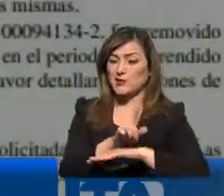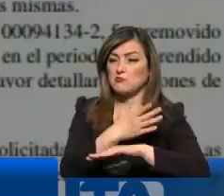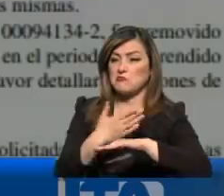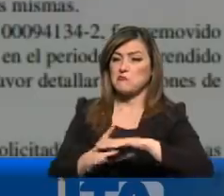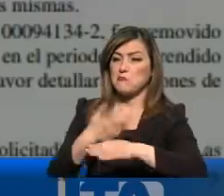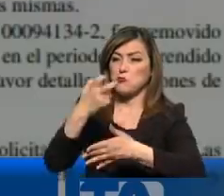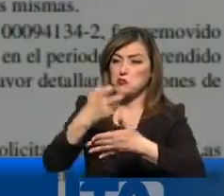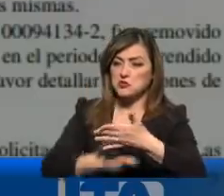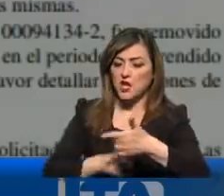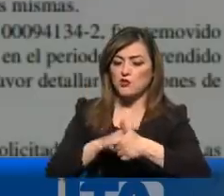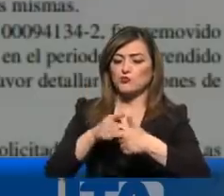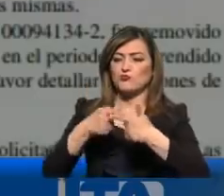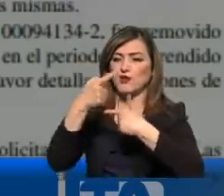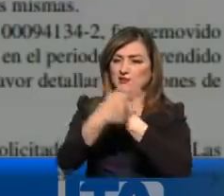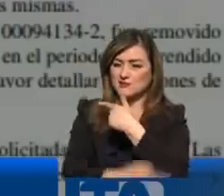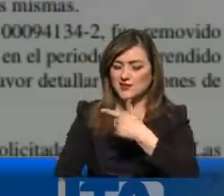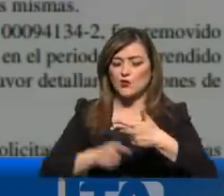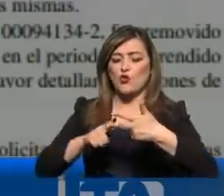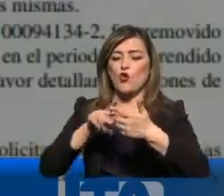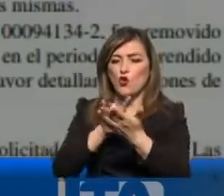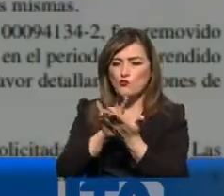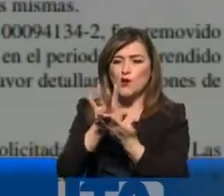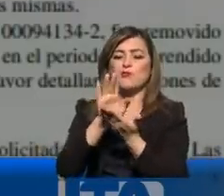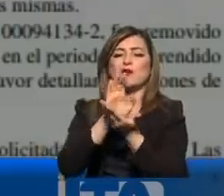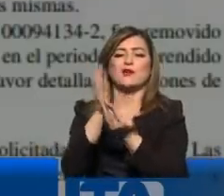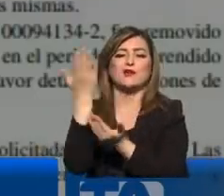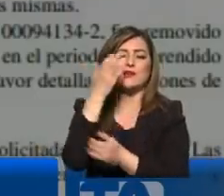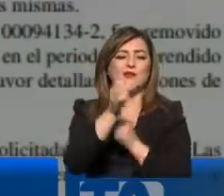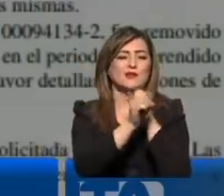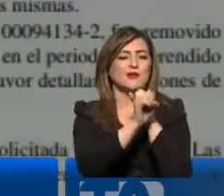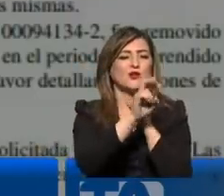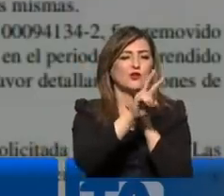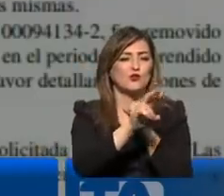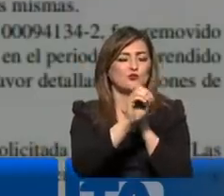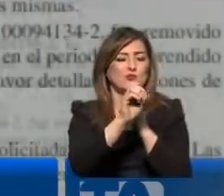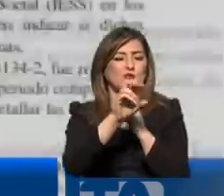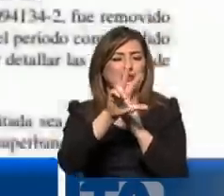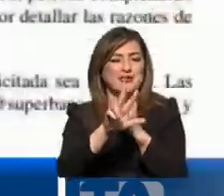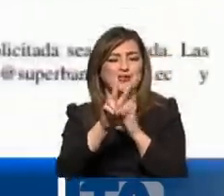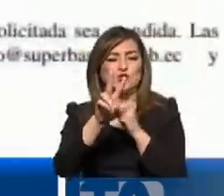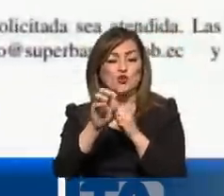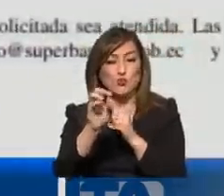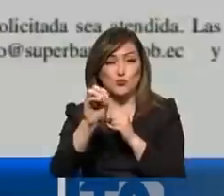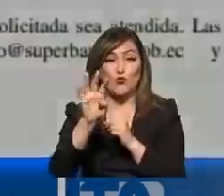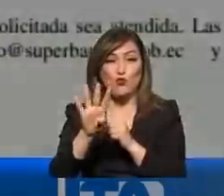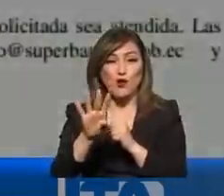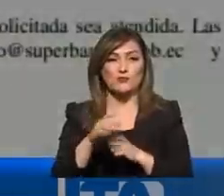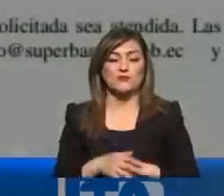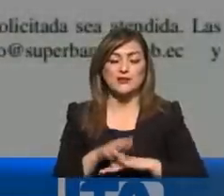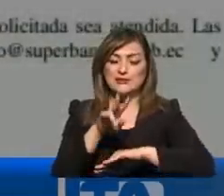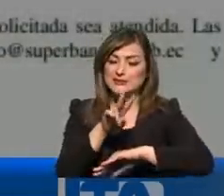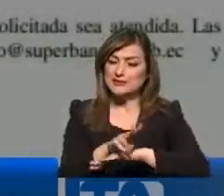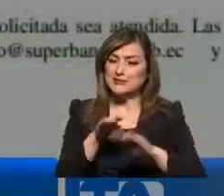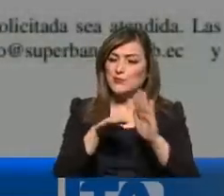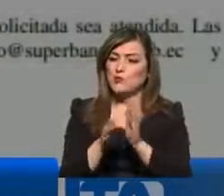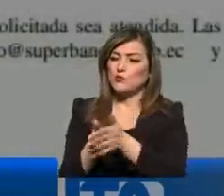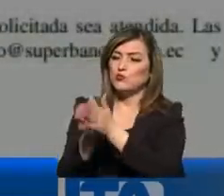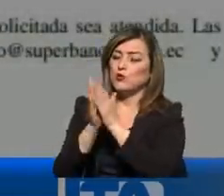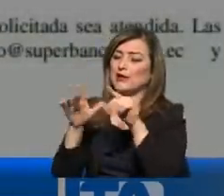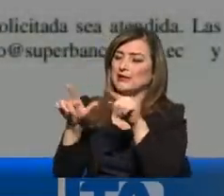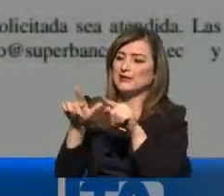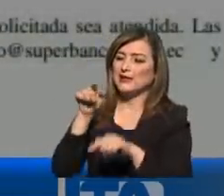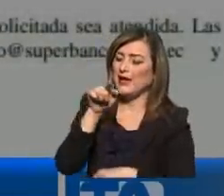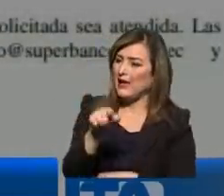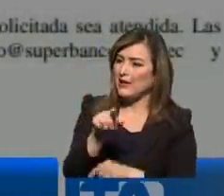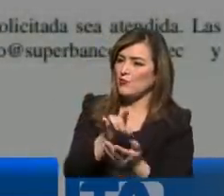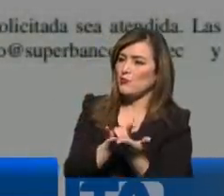multado, sancionado o destituido por el IES en los periodos 2003 y 2004. La Super de Bancos pide también certifique si Madera